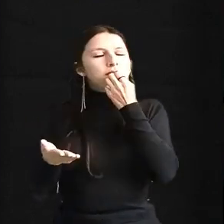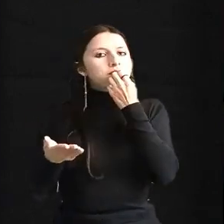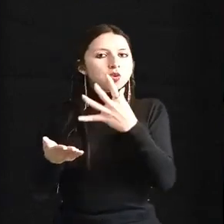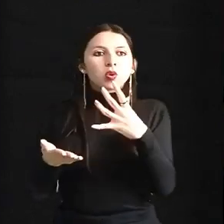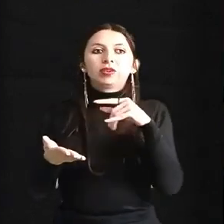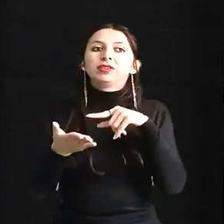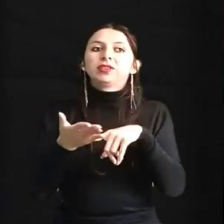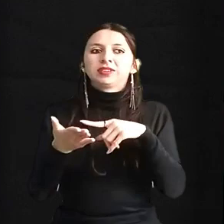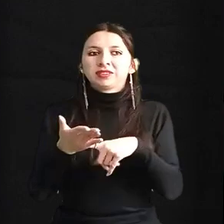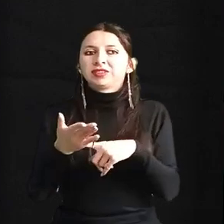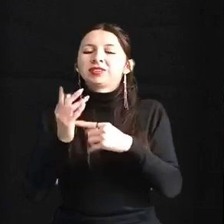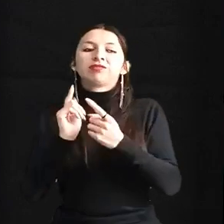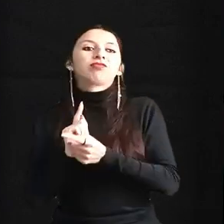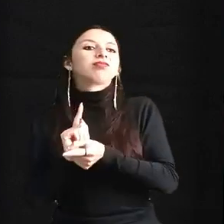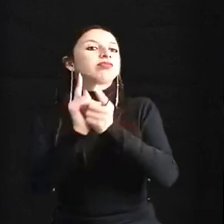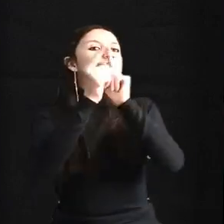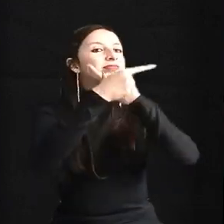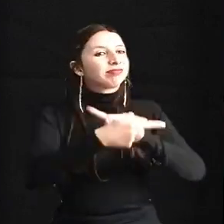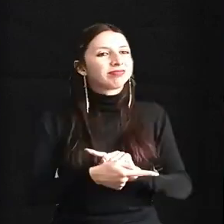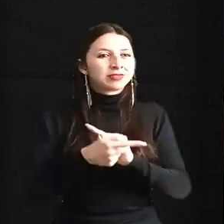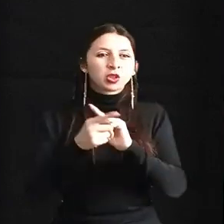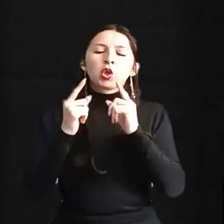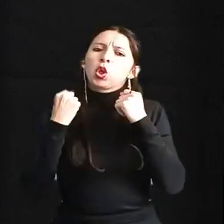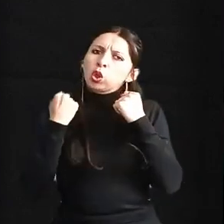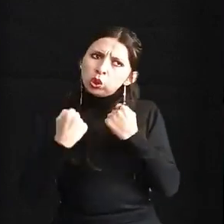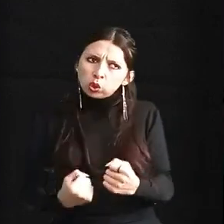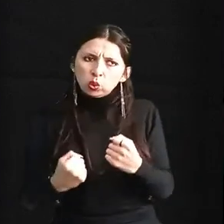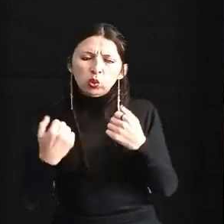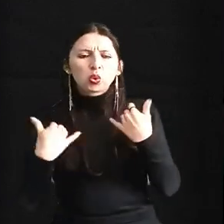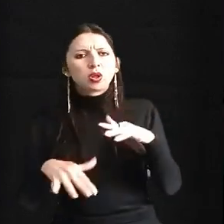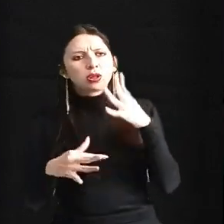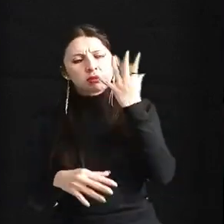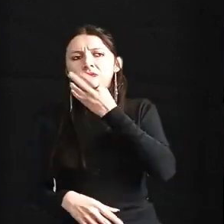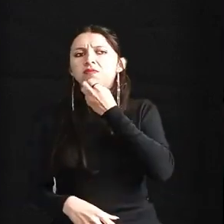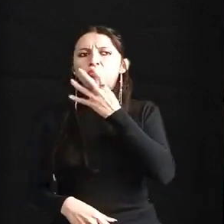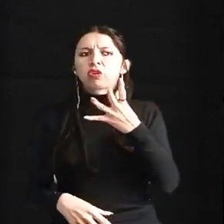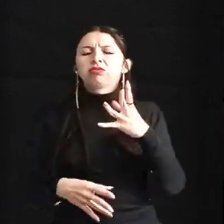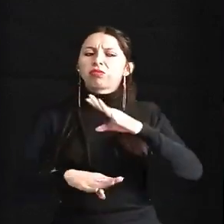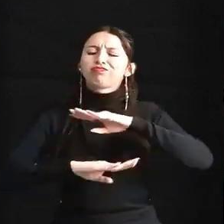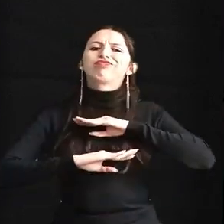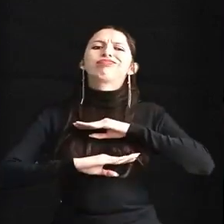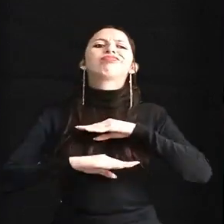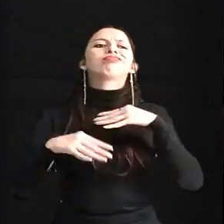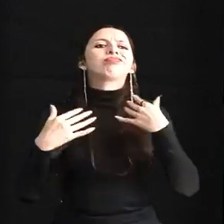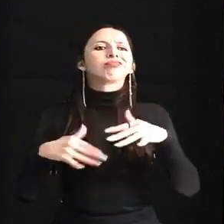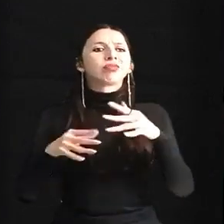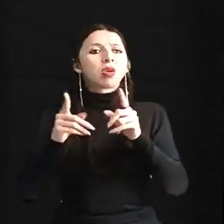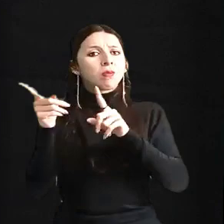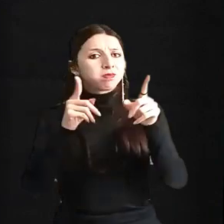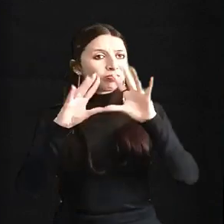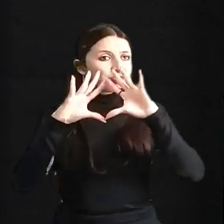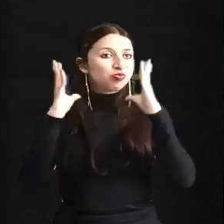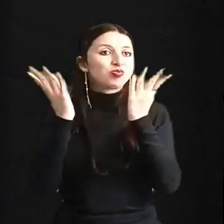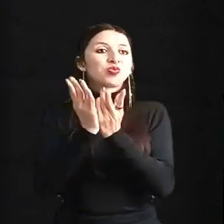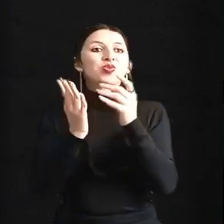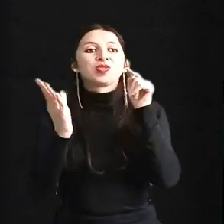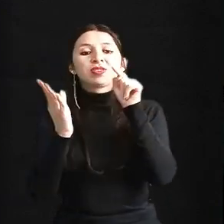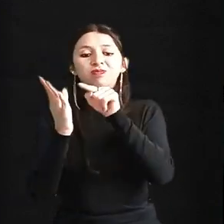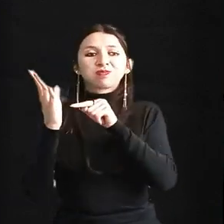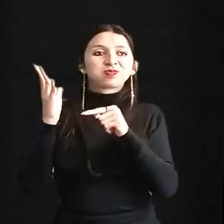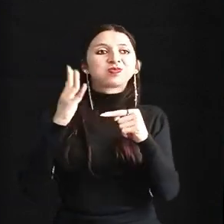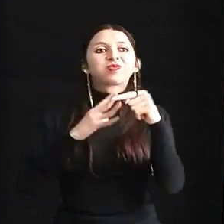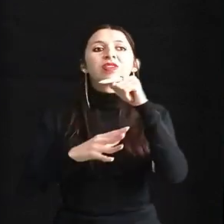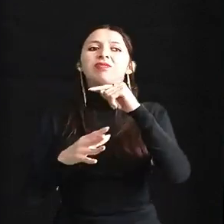fue muy bonito o sea fue muy bonito este proceso de transición fue muy gratificante llegar a diferentes lugares del mundo